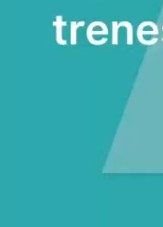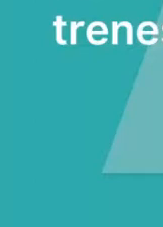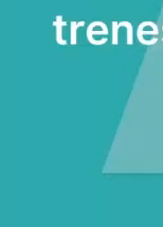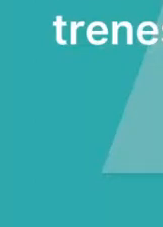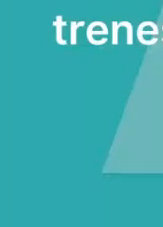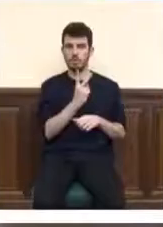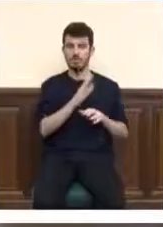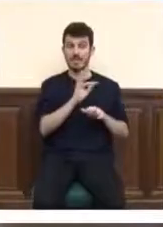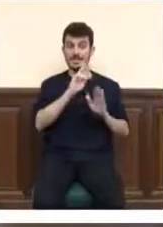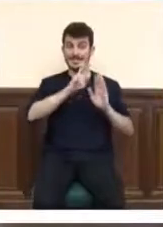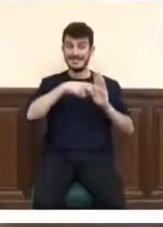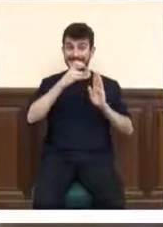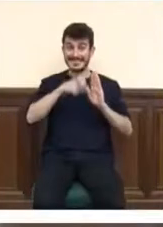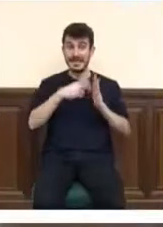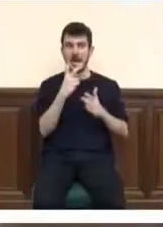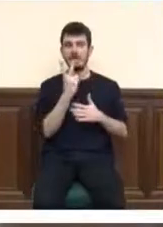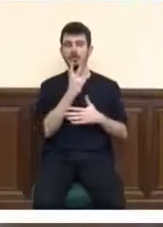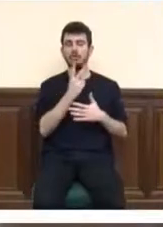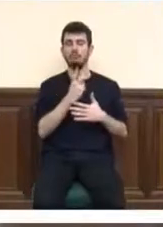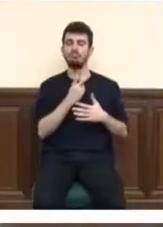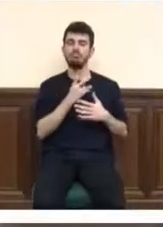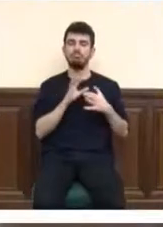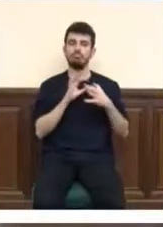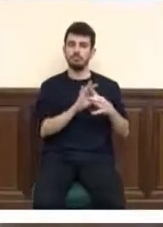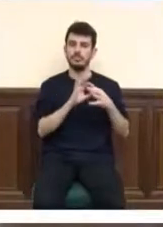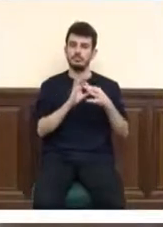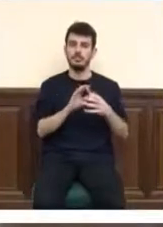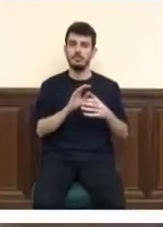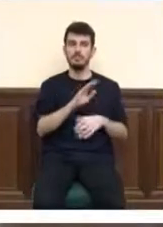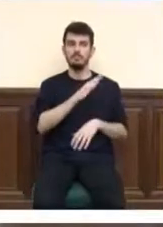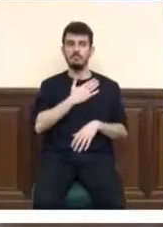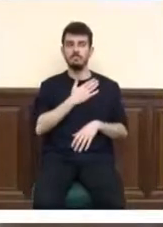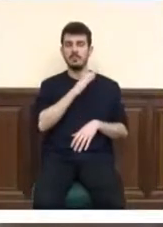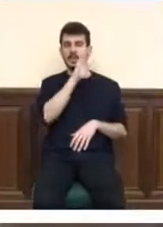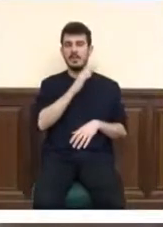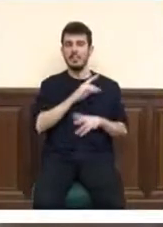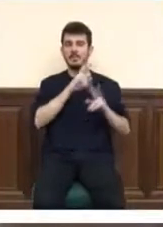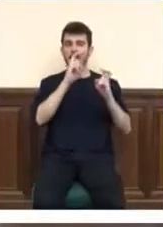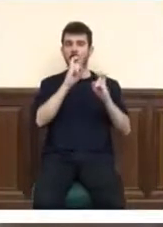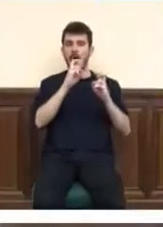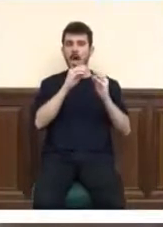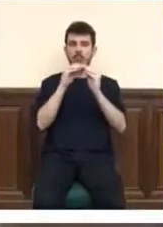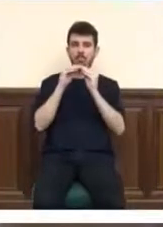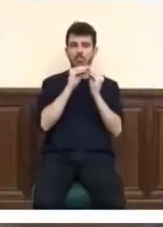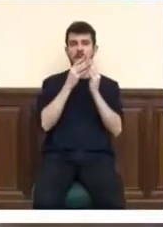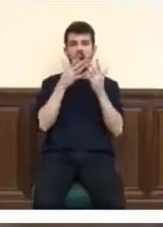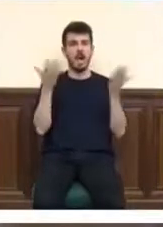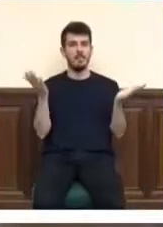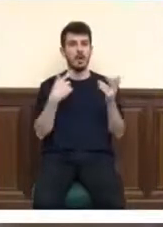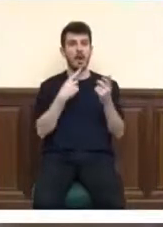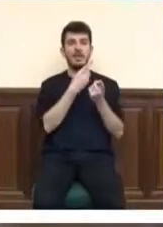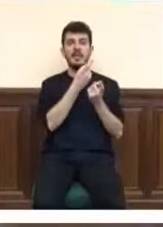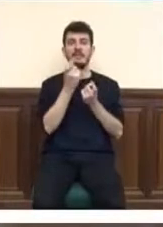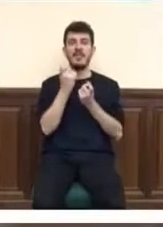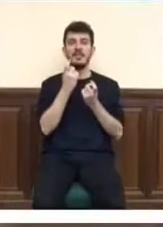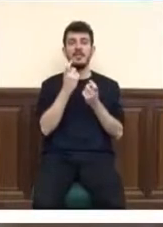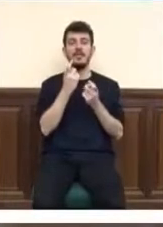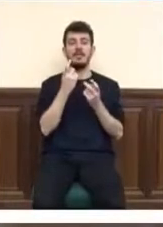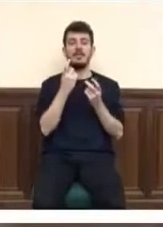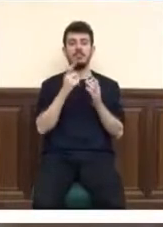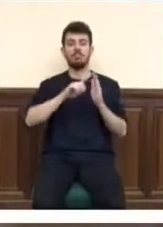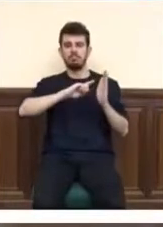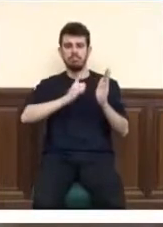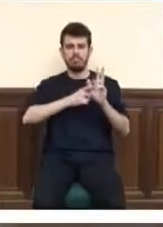que han sido presentadas. De hecho, me parece que es un tema de amplio consenso la necesidad de la remodelación